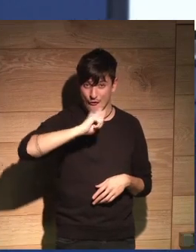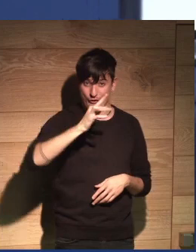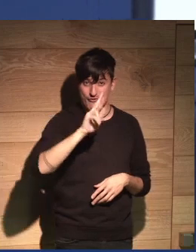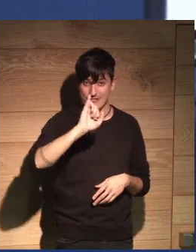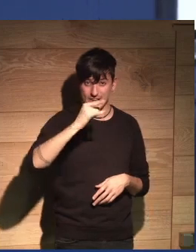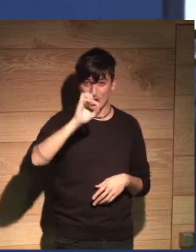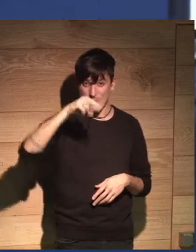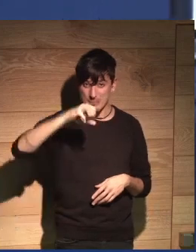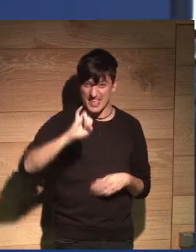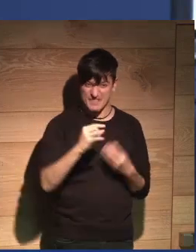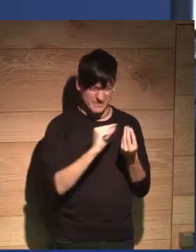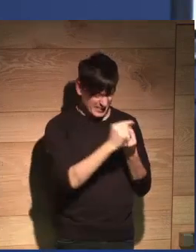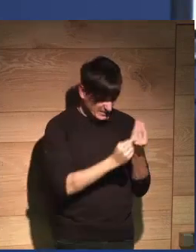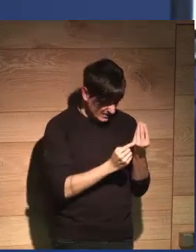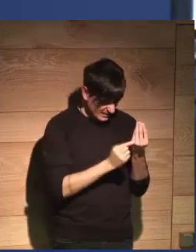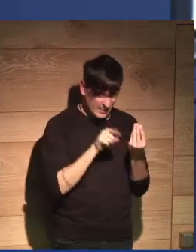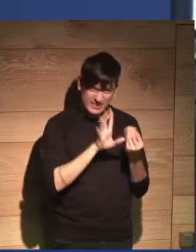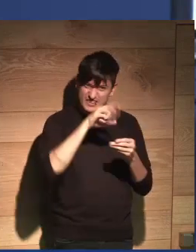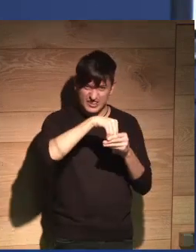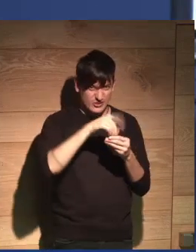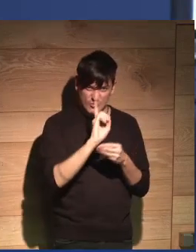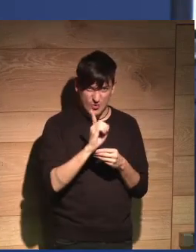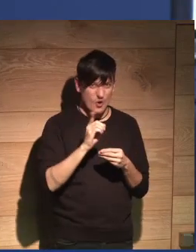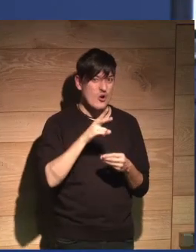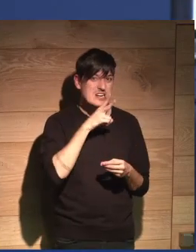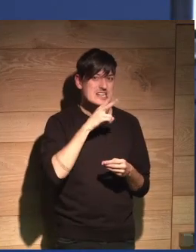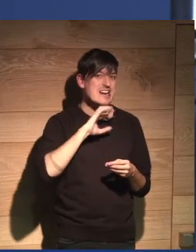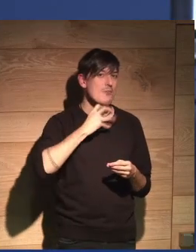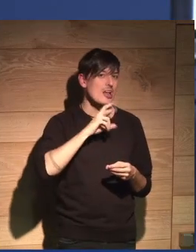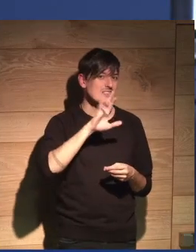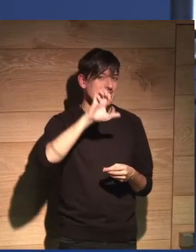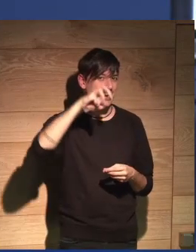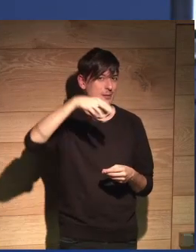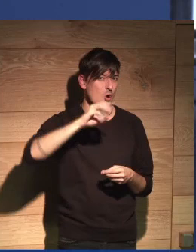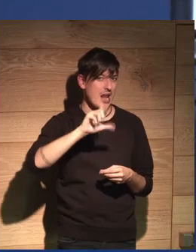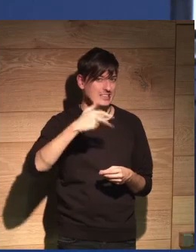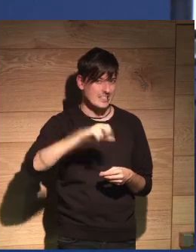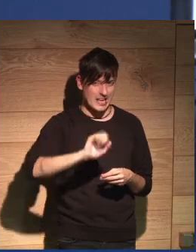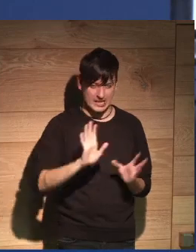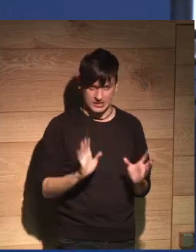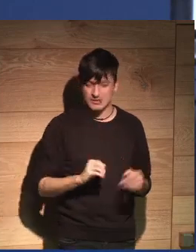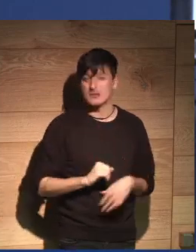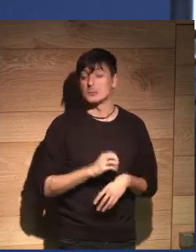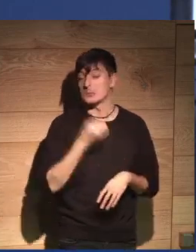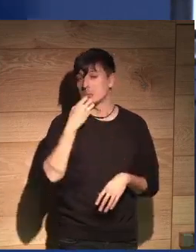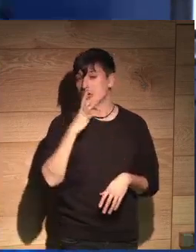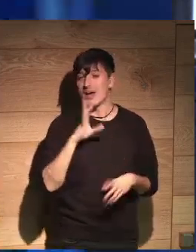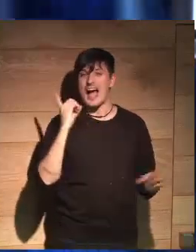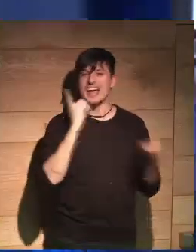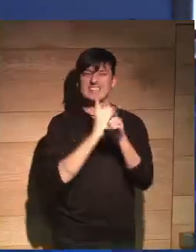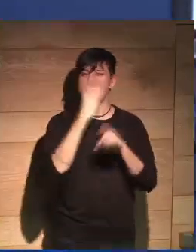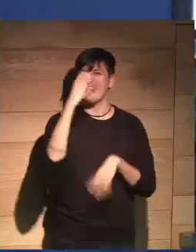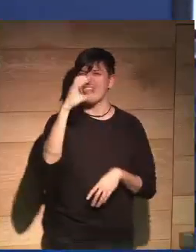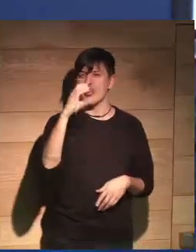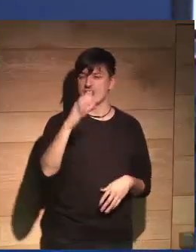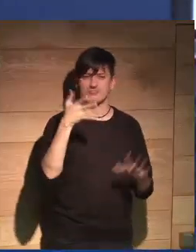fresa, digo de fresa, no, ahí no hay fresa, lo que hay es remolacha, pero también como exponente de lo que es la anticiencia. ¿La anticiencia a qué me refiero?